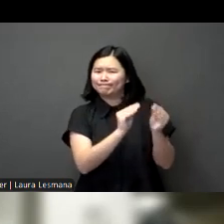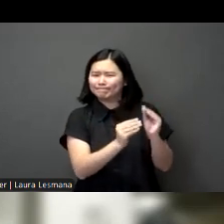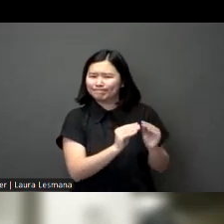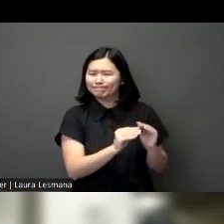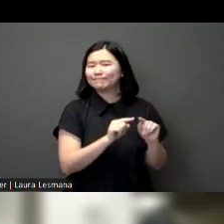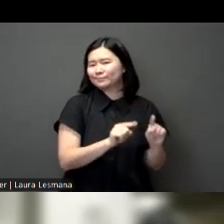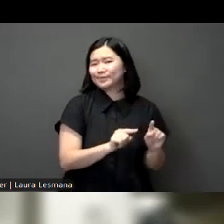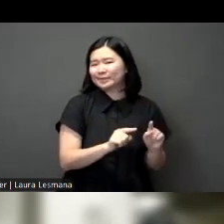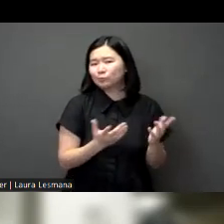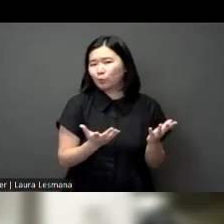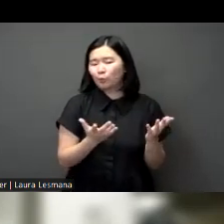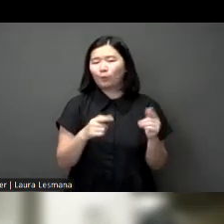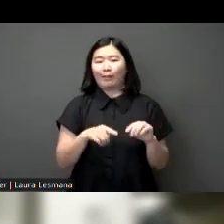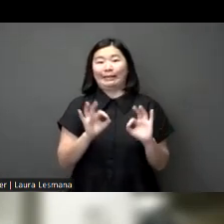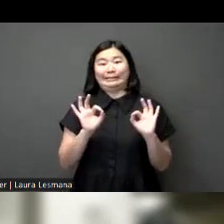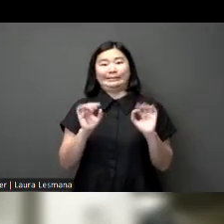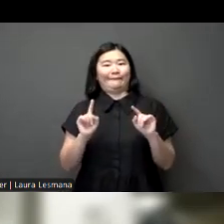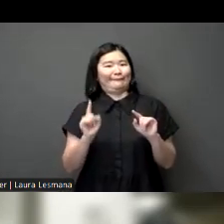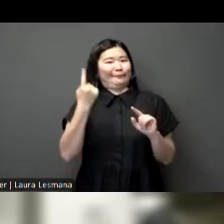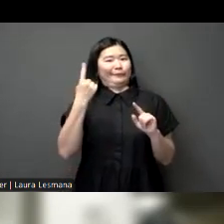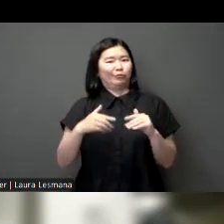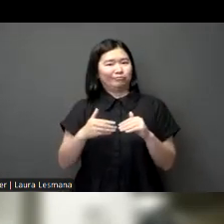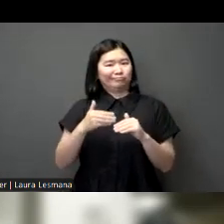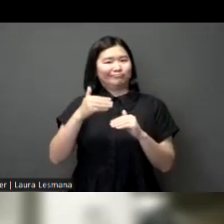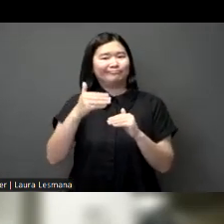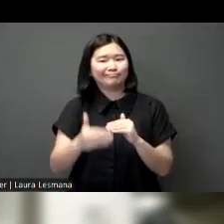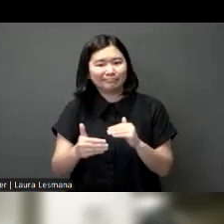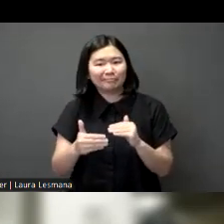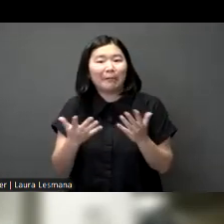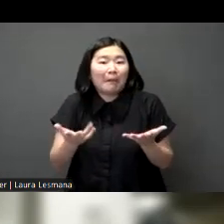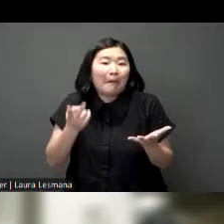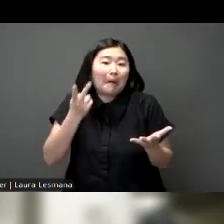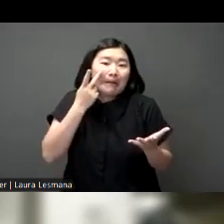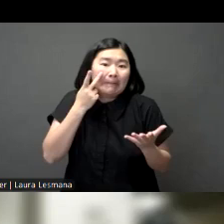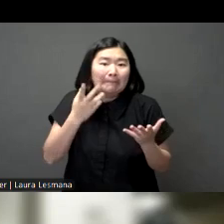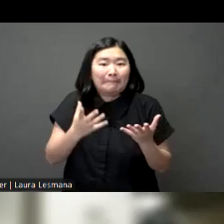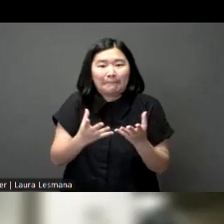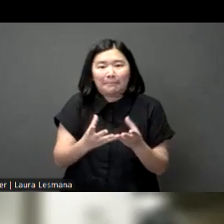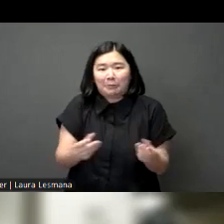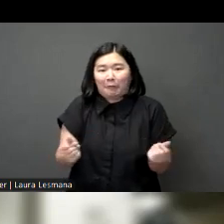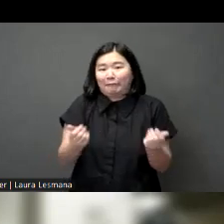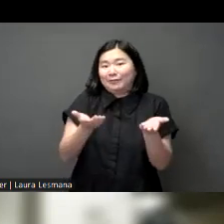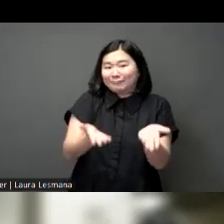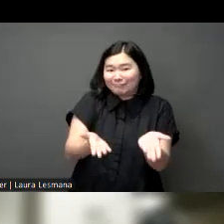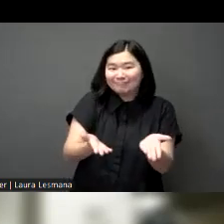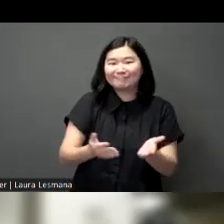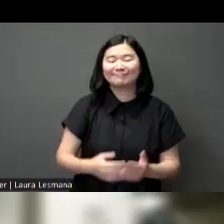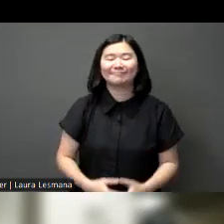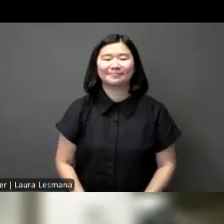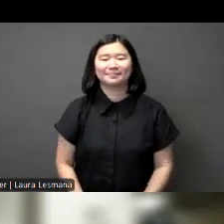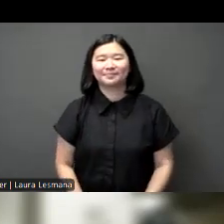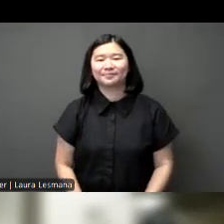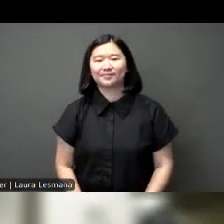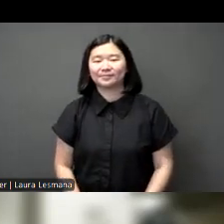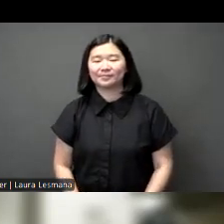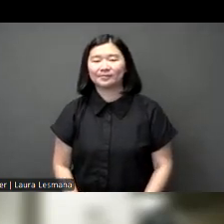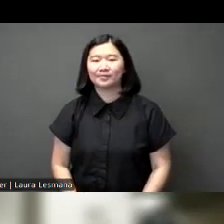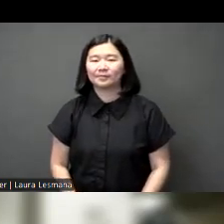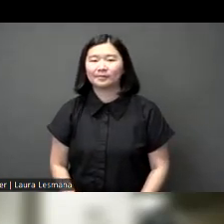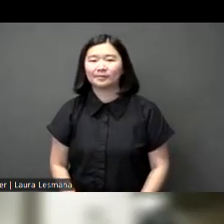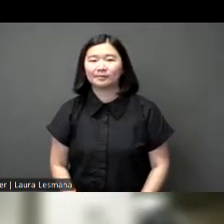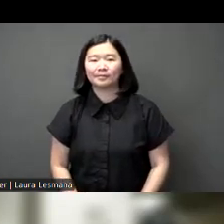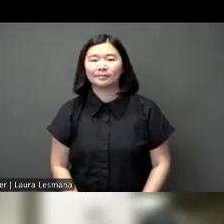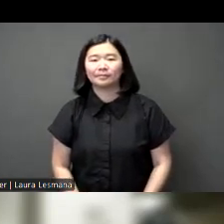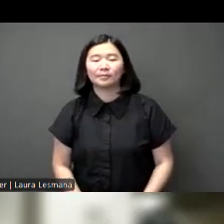análisis inicial en distintos ámbitos, de ámbito de equidad, de monitoreo y evaluación, del abordaje de determinantes sociales, cierto, participación